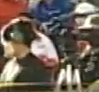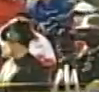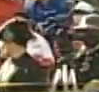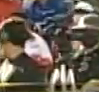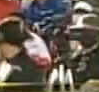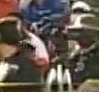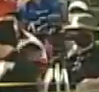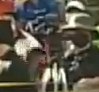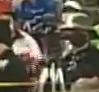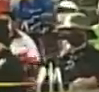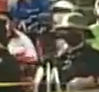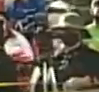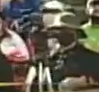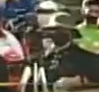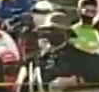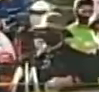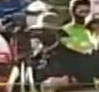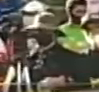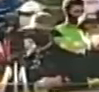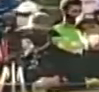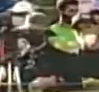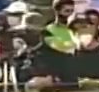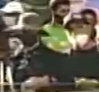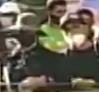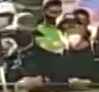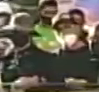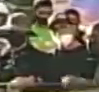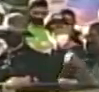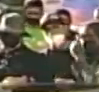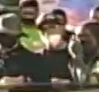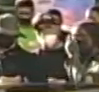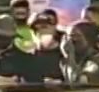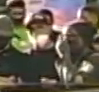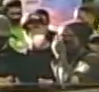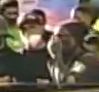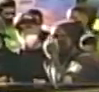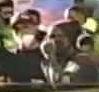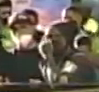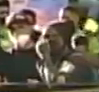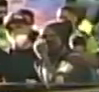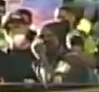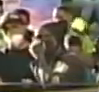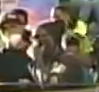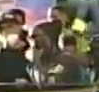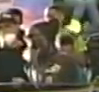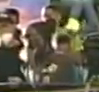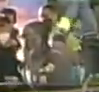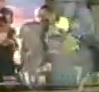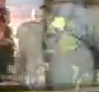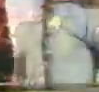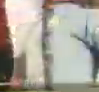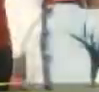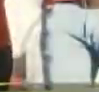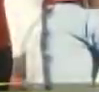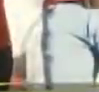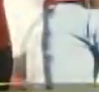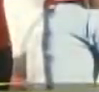nuestra meta histórica. Es el socialismo nuestra estrategia. Es el socialismo nuestro sueño.